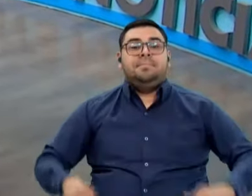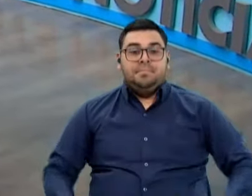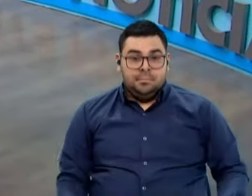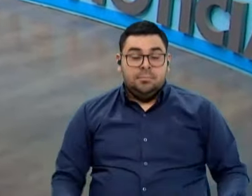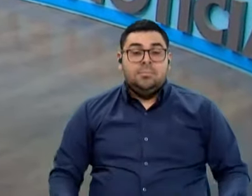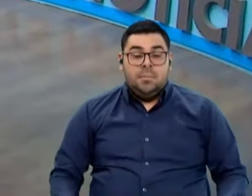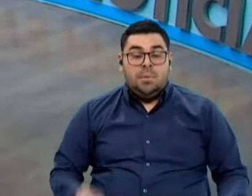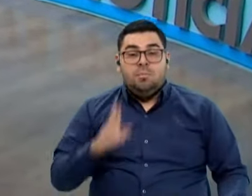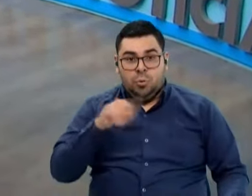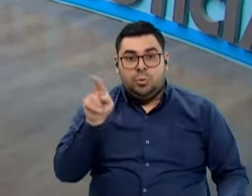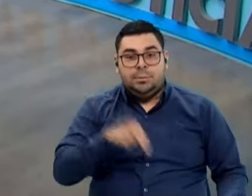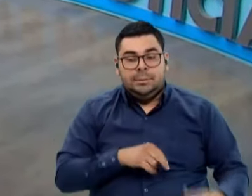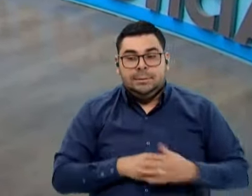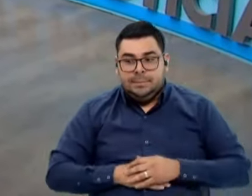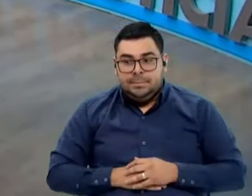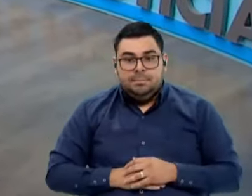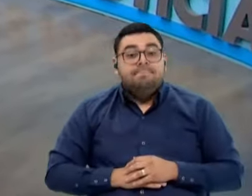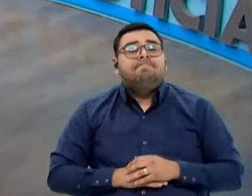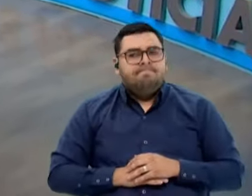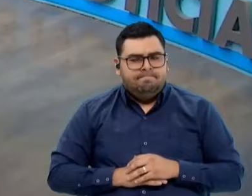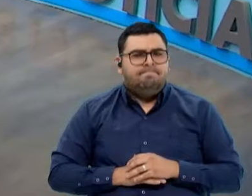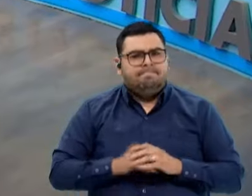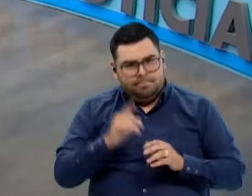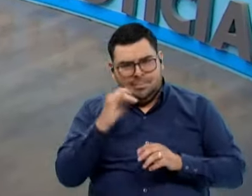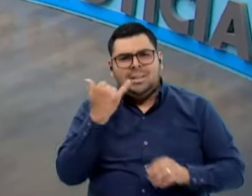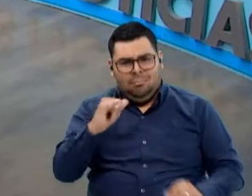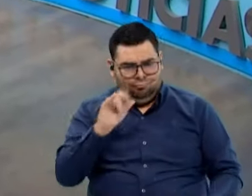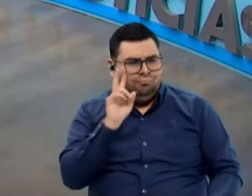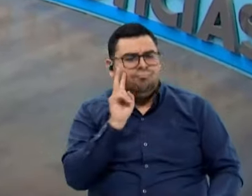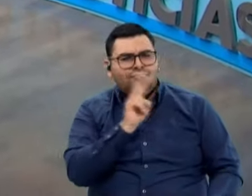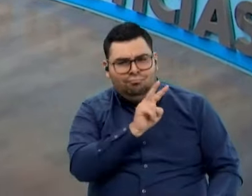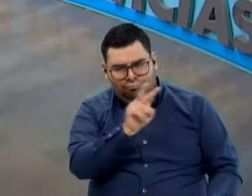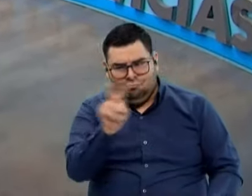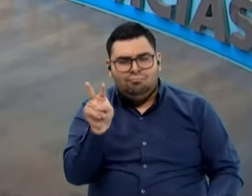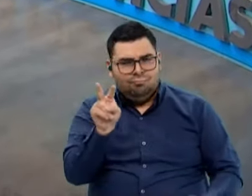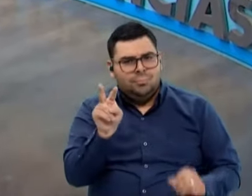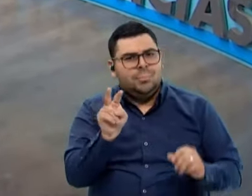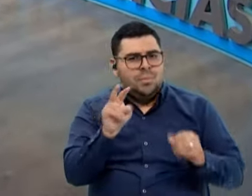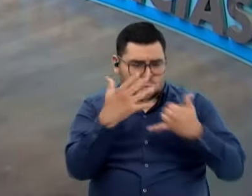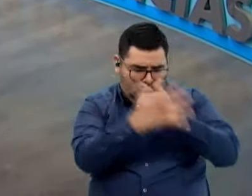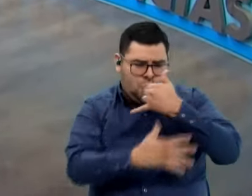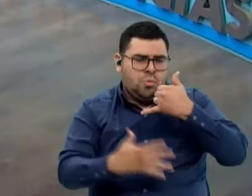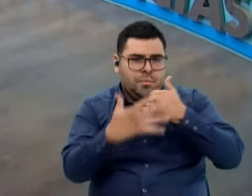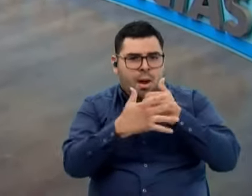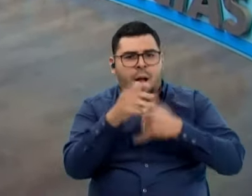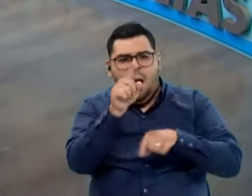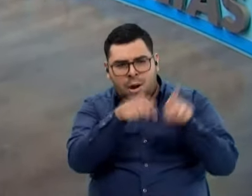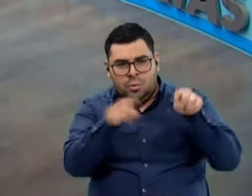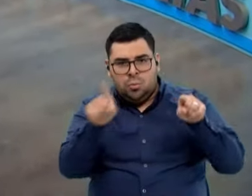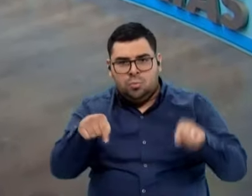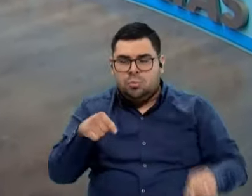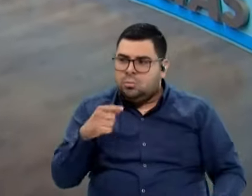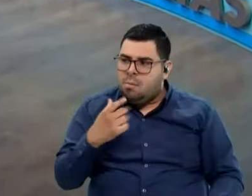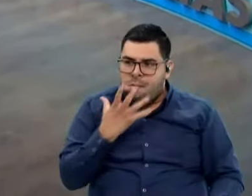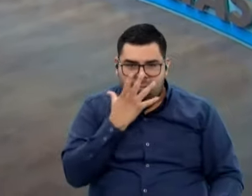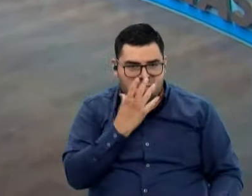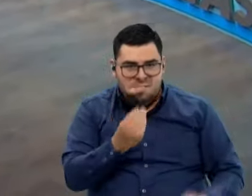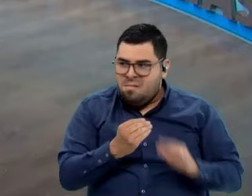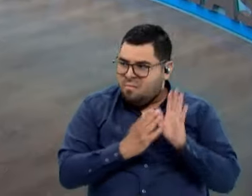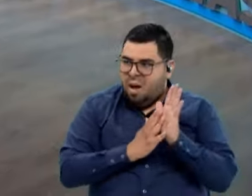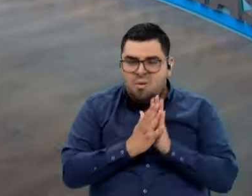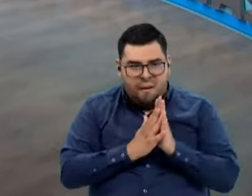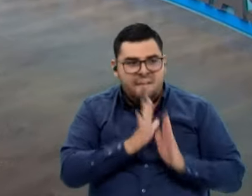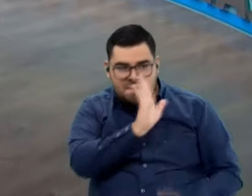visto imágenes, no solo no acá en Santander, sino en otras partes del país, donde se tiene evidencia que son personas que por hacer el mal a un vecino en la